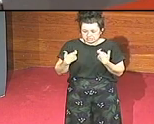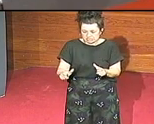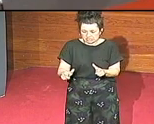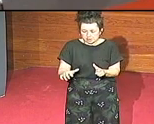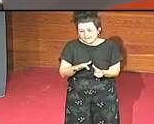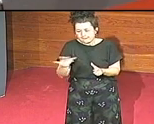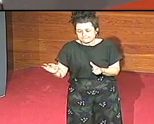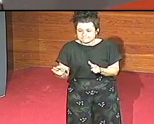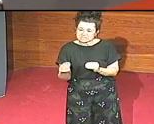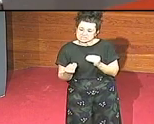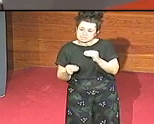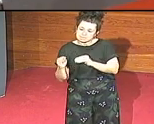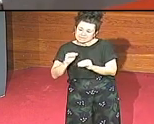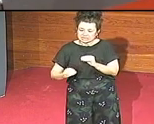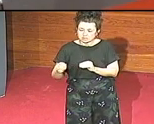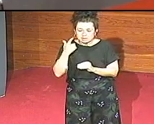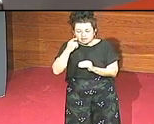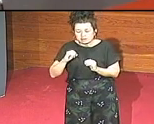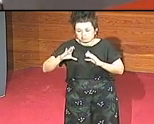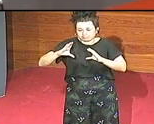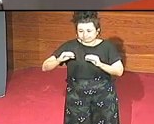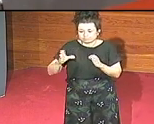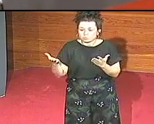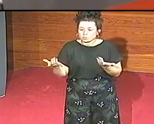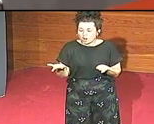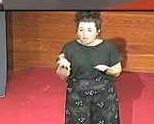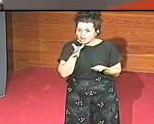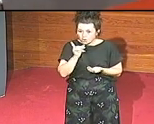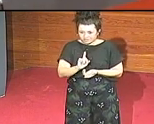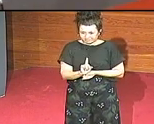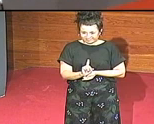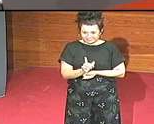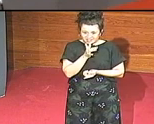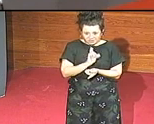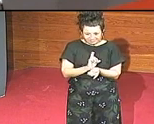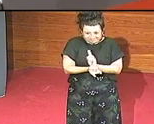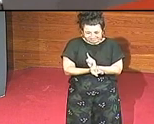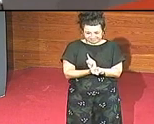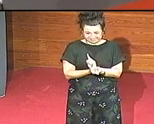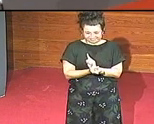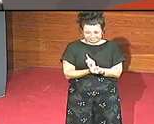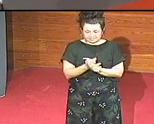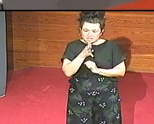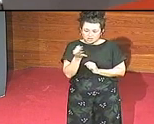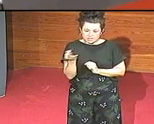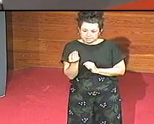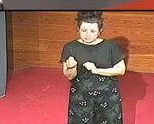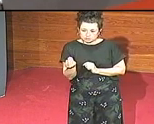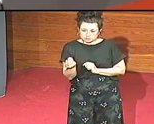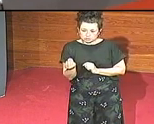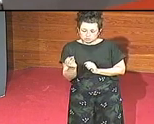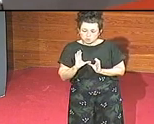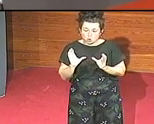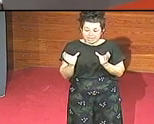maquetación para decirle qué tamaño queríamos ahora en cambio no ahora en cambio tenemos que añadir a eso el equipo